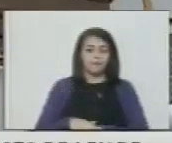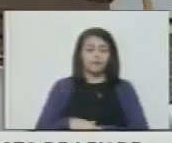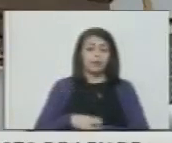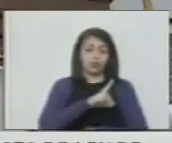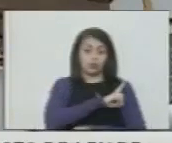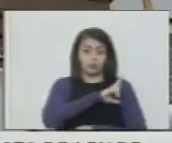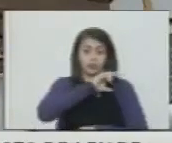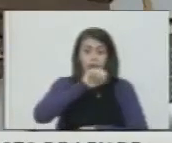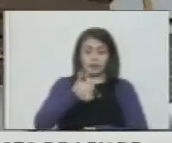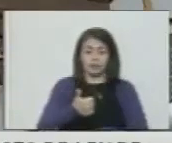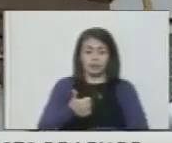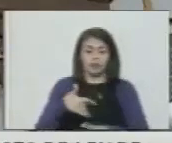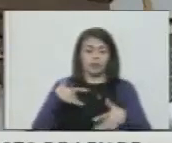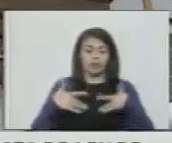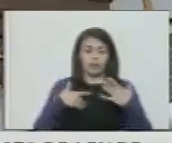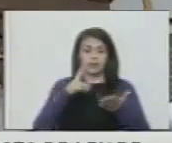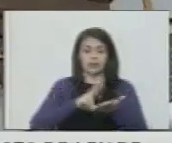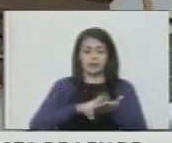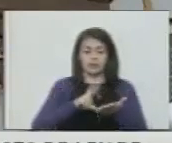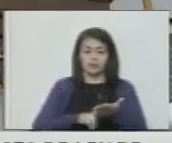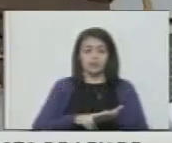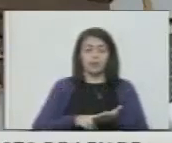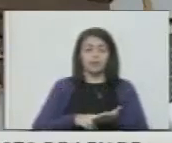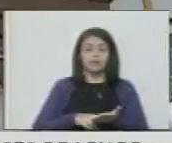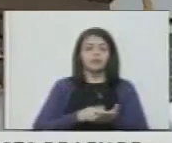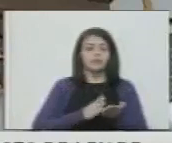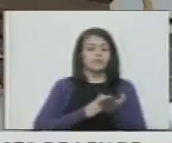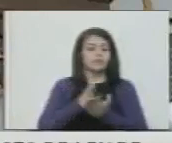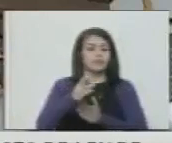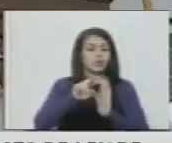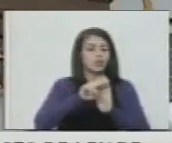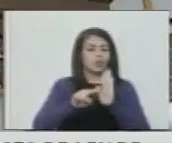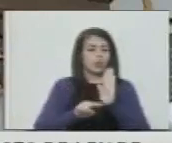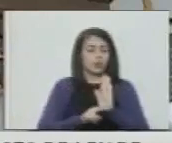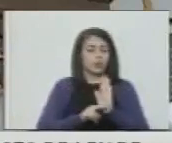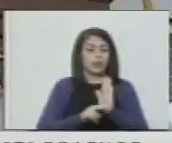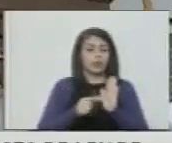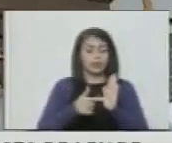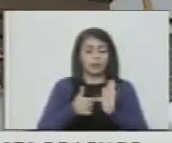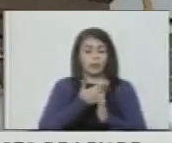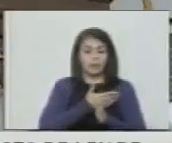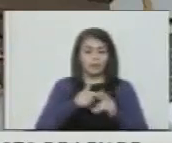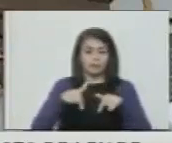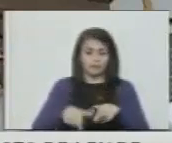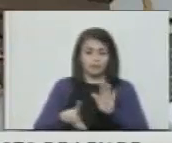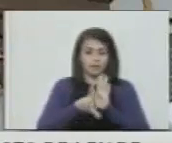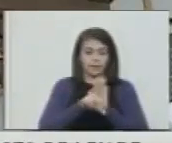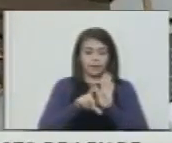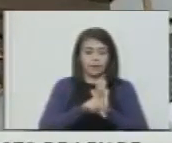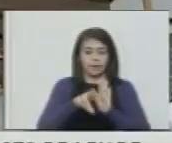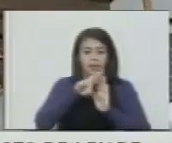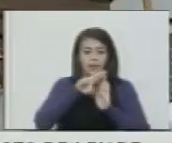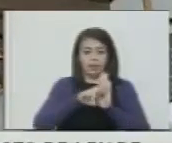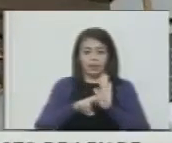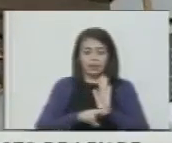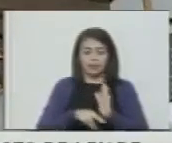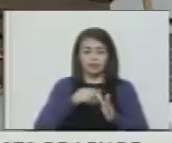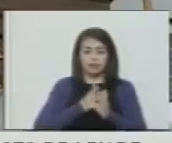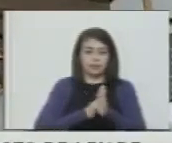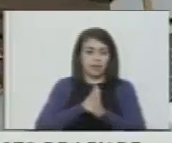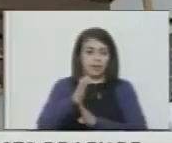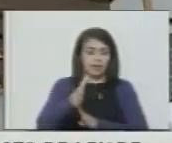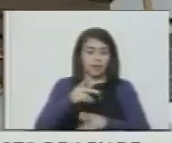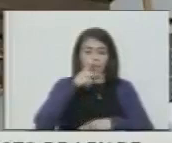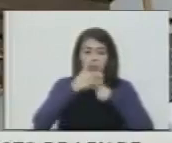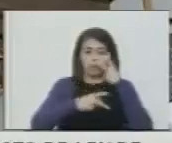de la superintendente de la actividad aseguradora y se regirá por las disposiciones de la presente ley, su reglamento y por los